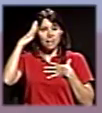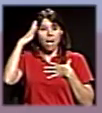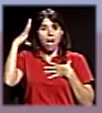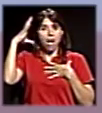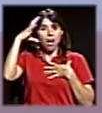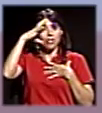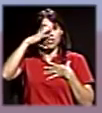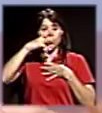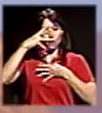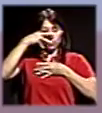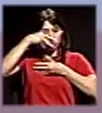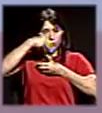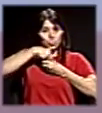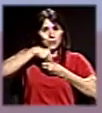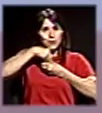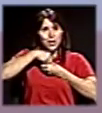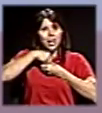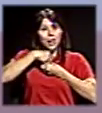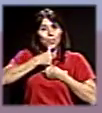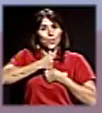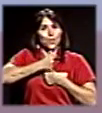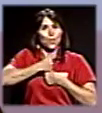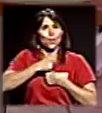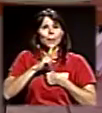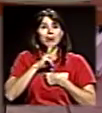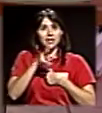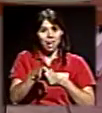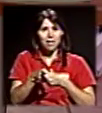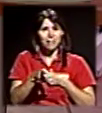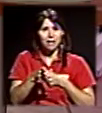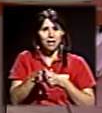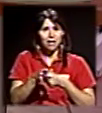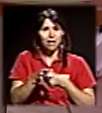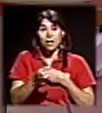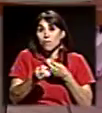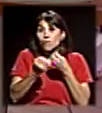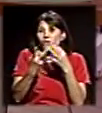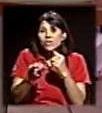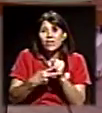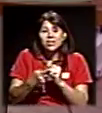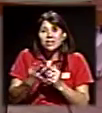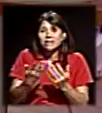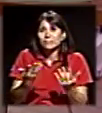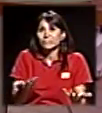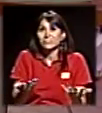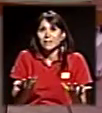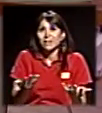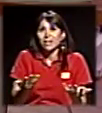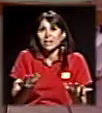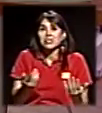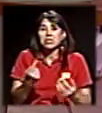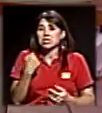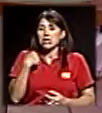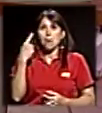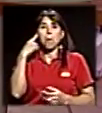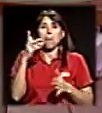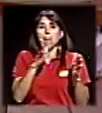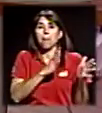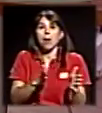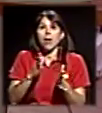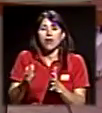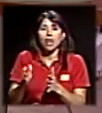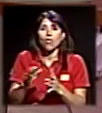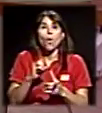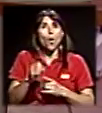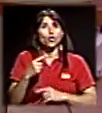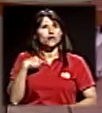conexión hacia nuestra propia verdad muchas veces ni siquiera ni siquiera entra en los planes o de golpe Quiero el fin